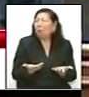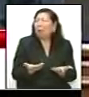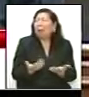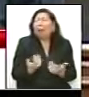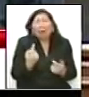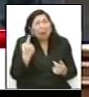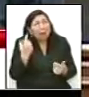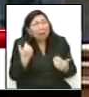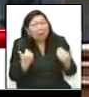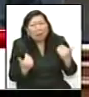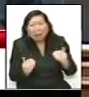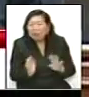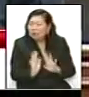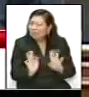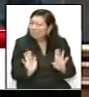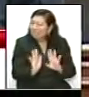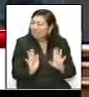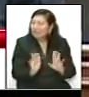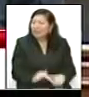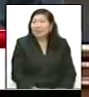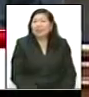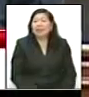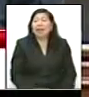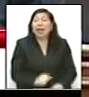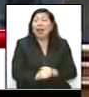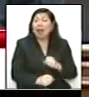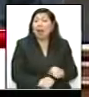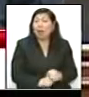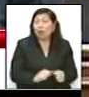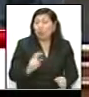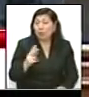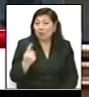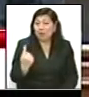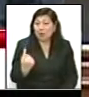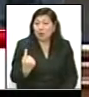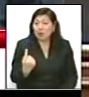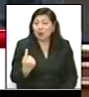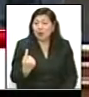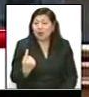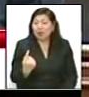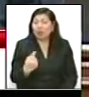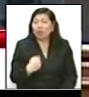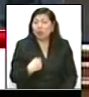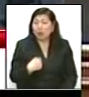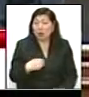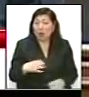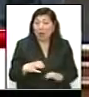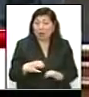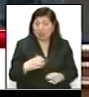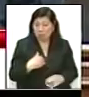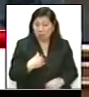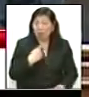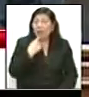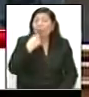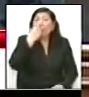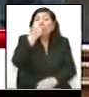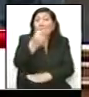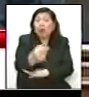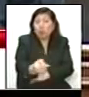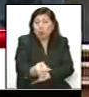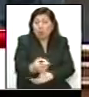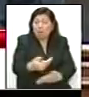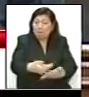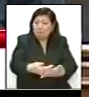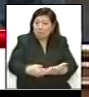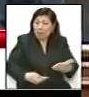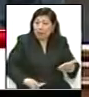ingenua. En el 2001 hice una denuncia casualmente de un